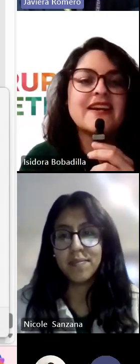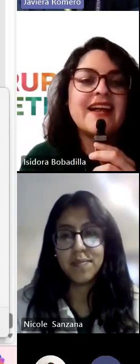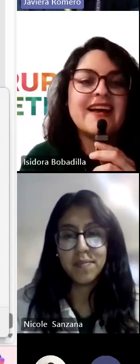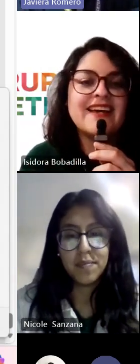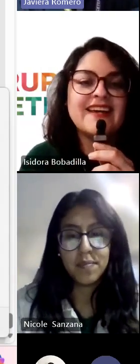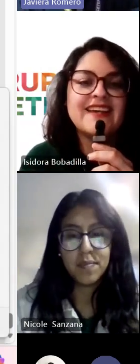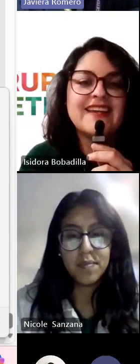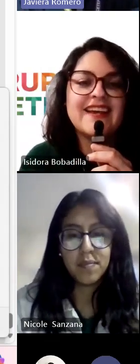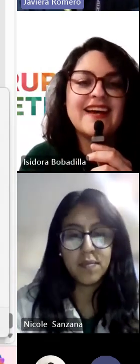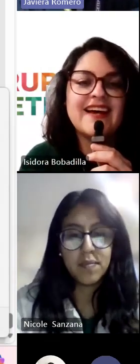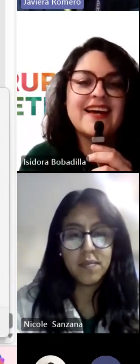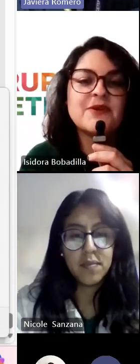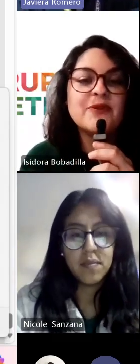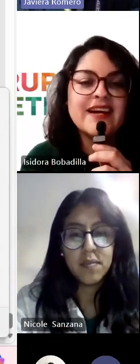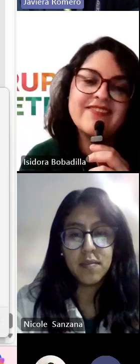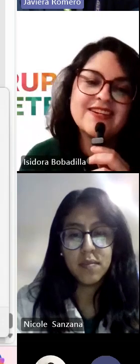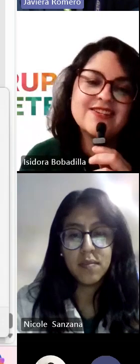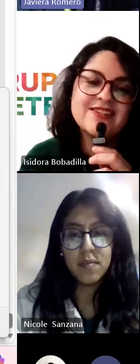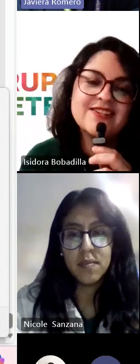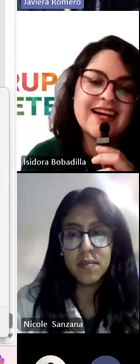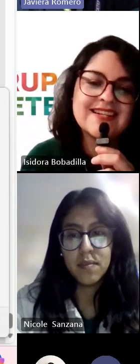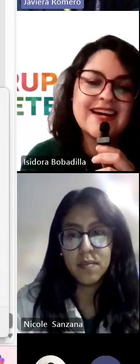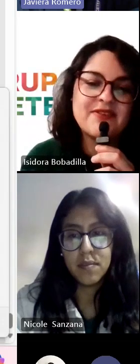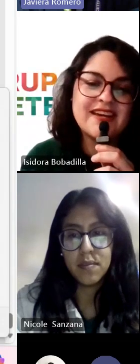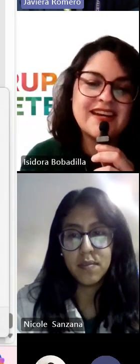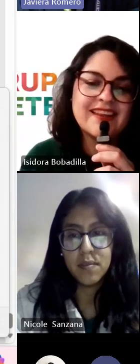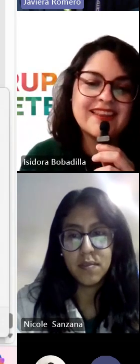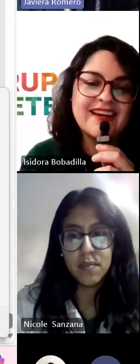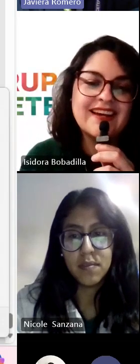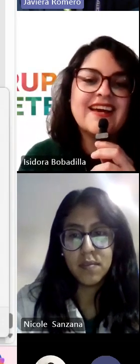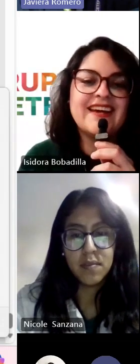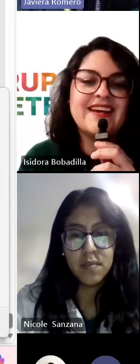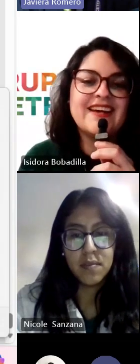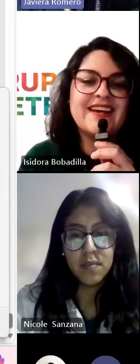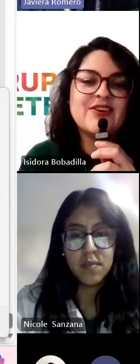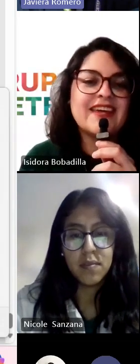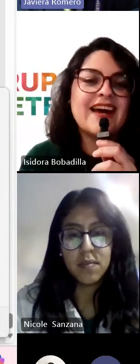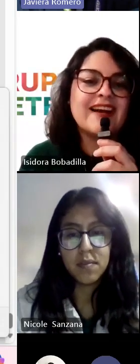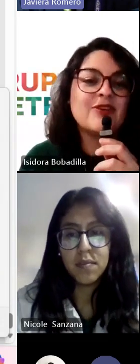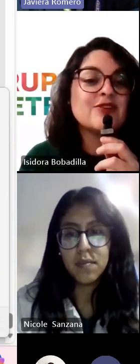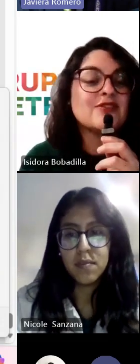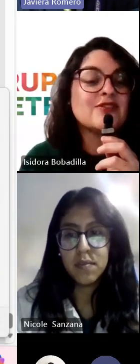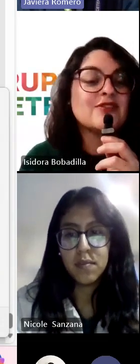y damos por cerrada esta segunda versión de la Casa Abierta.